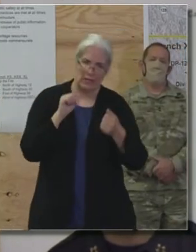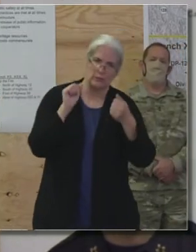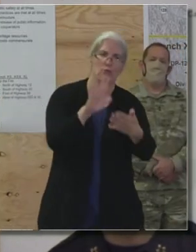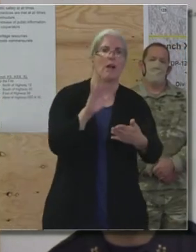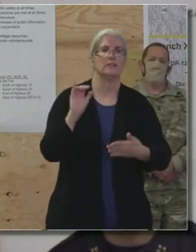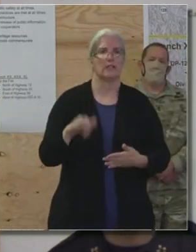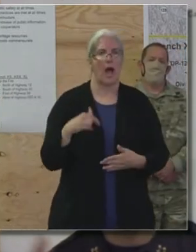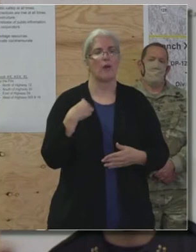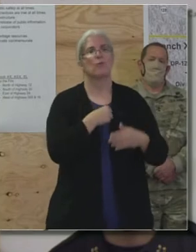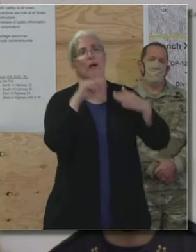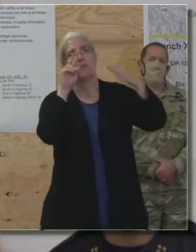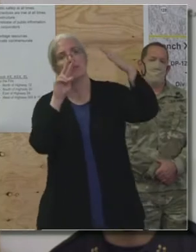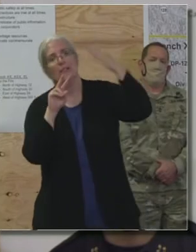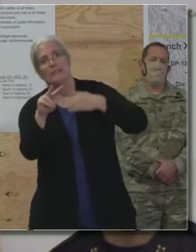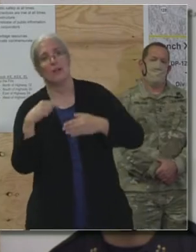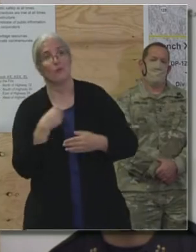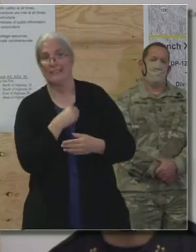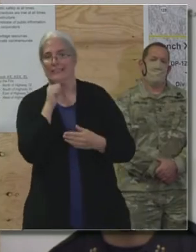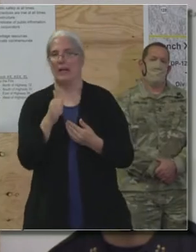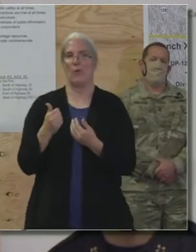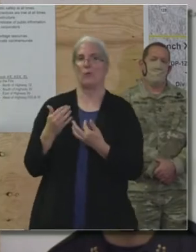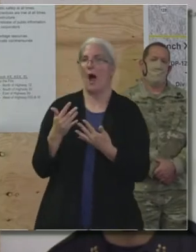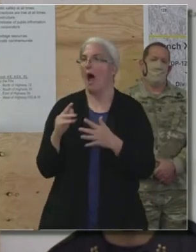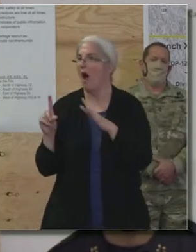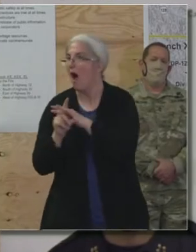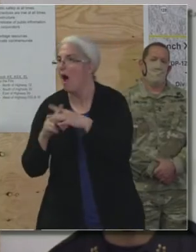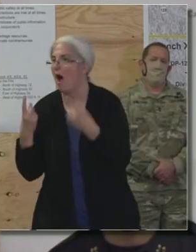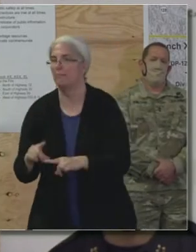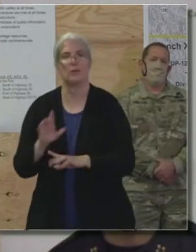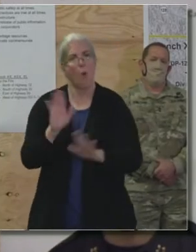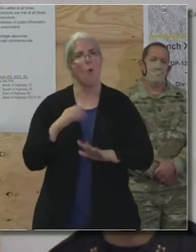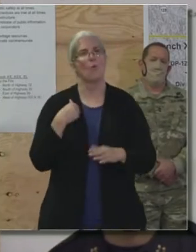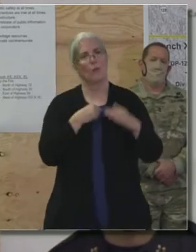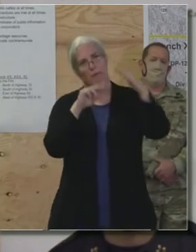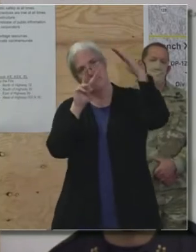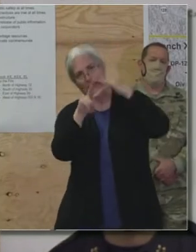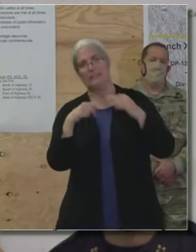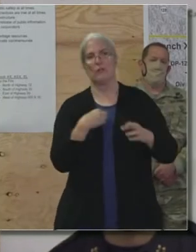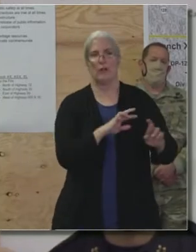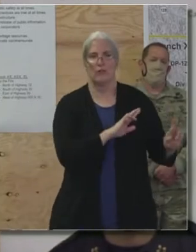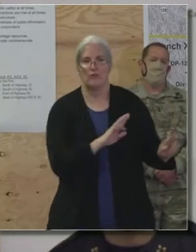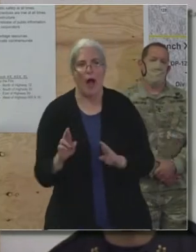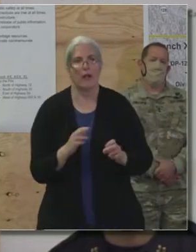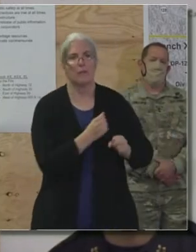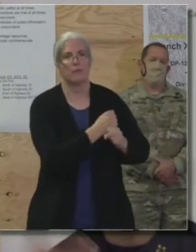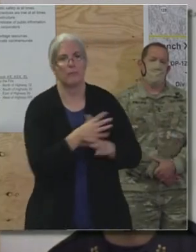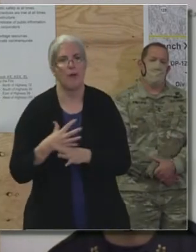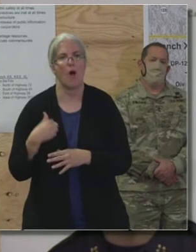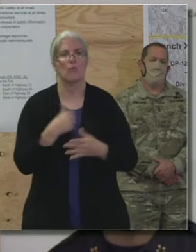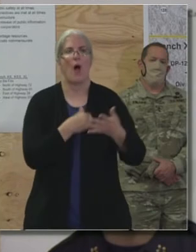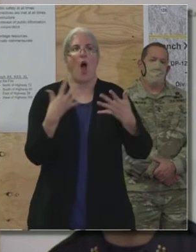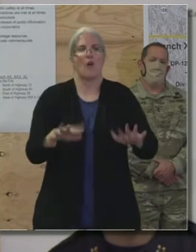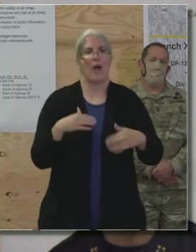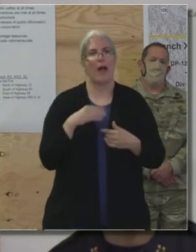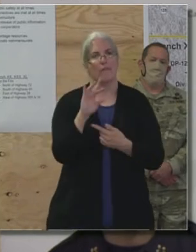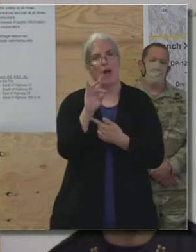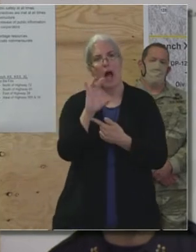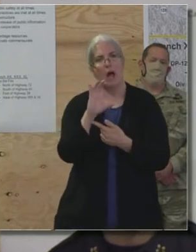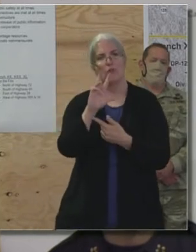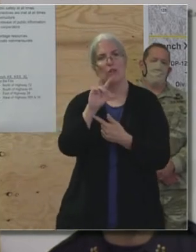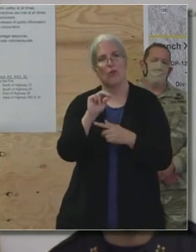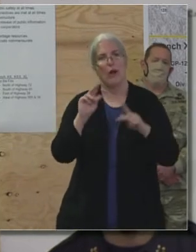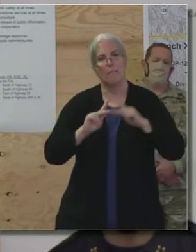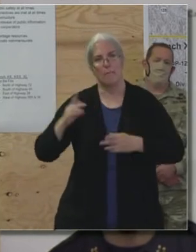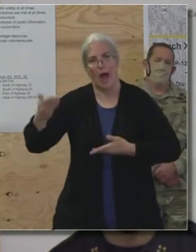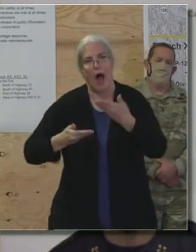hicimos anticipando lo no reaccionamos 80 30 de los 580 individuos ya fueron contratados ya están